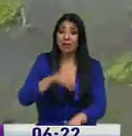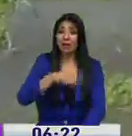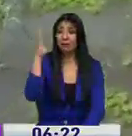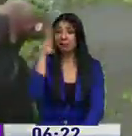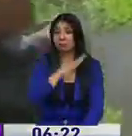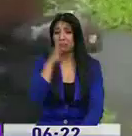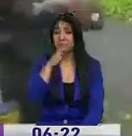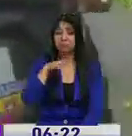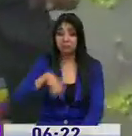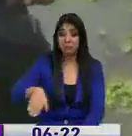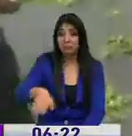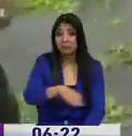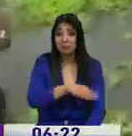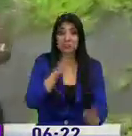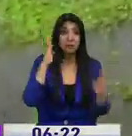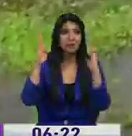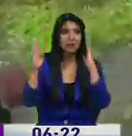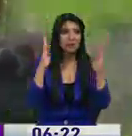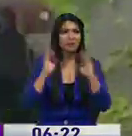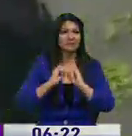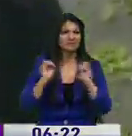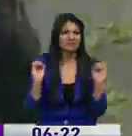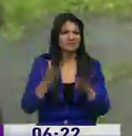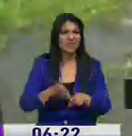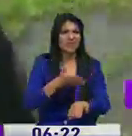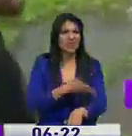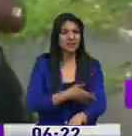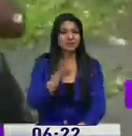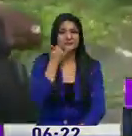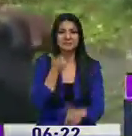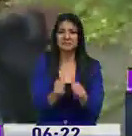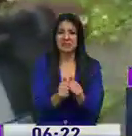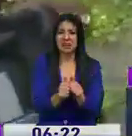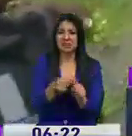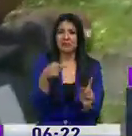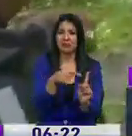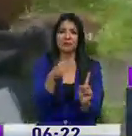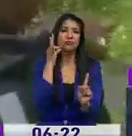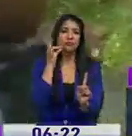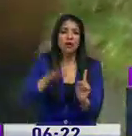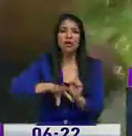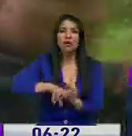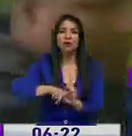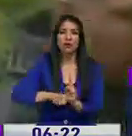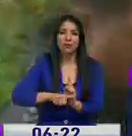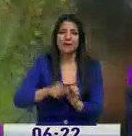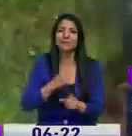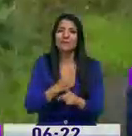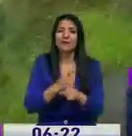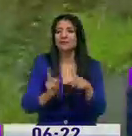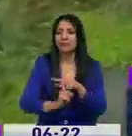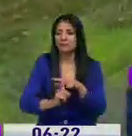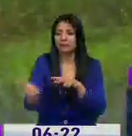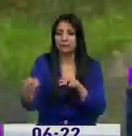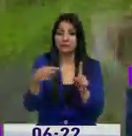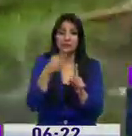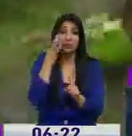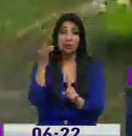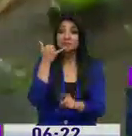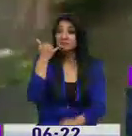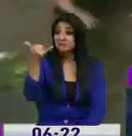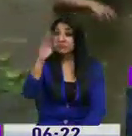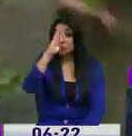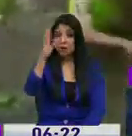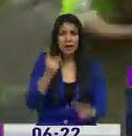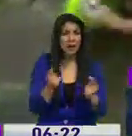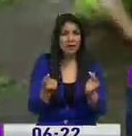sabana en babahoyo lo acusaban de haber robado un teléfono móvil a una mujer de un sector cercano ella alertó a la policía que